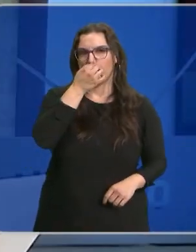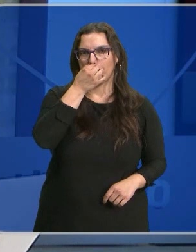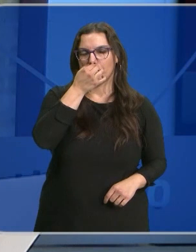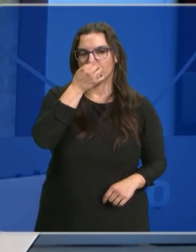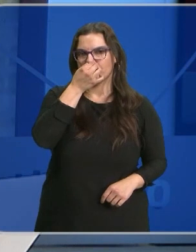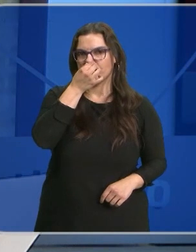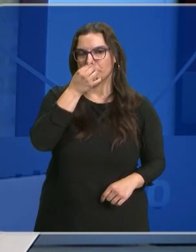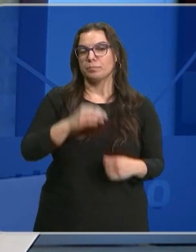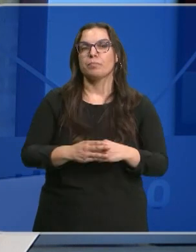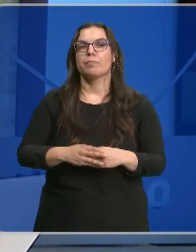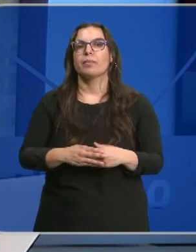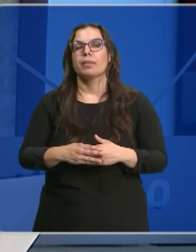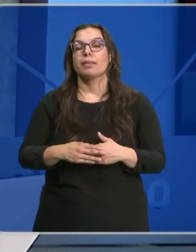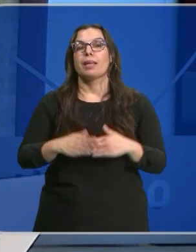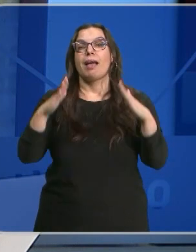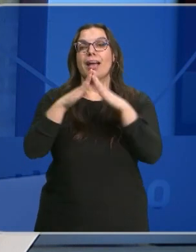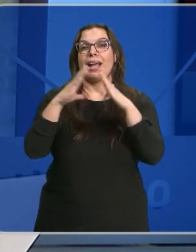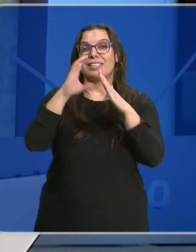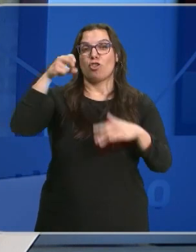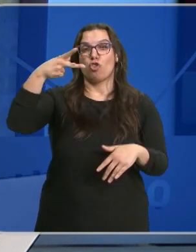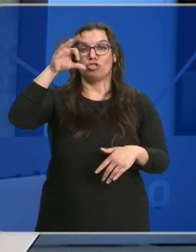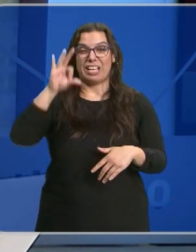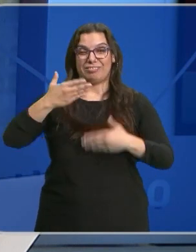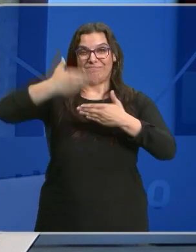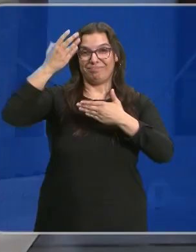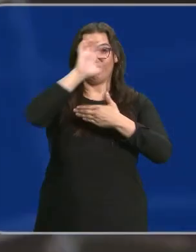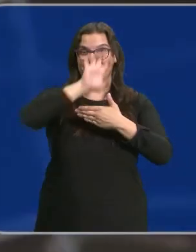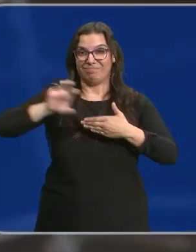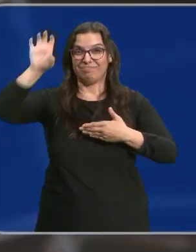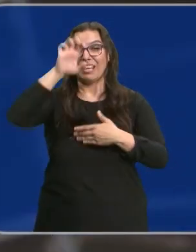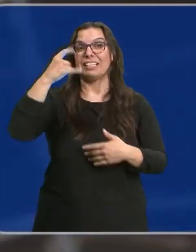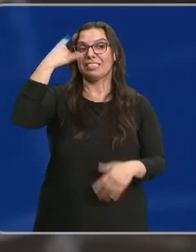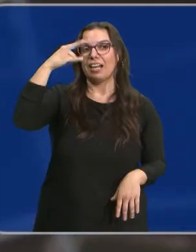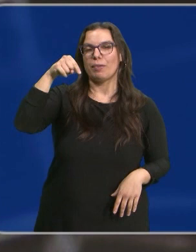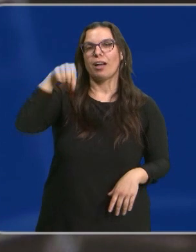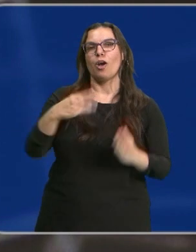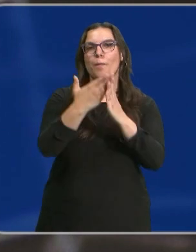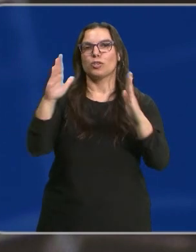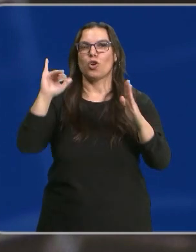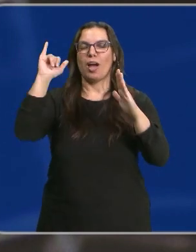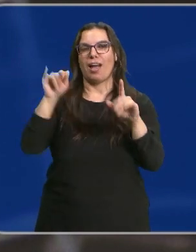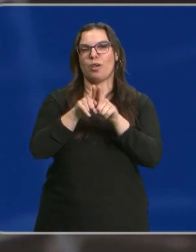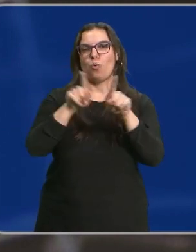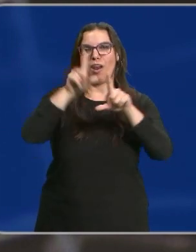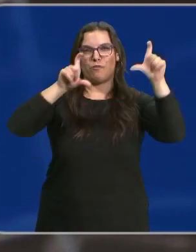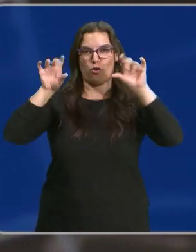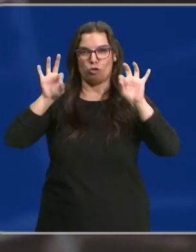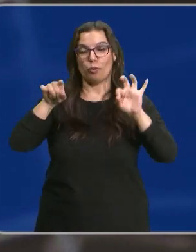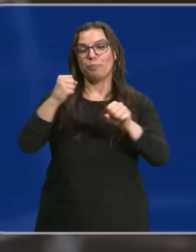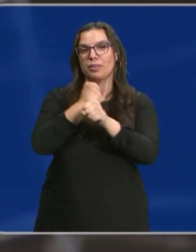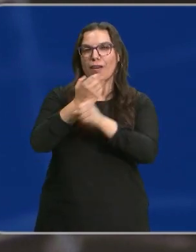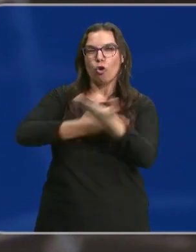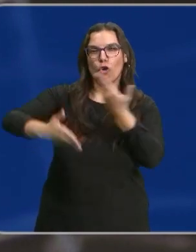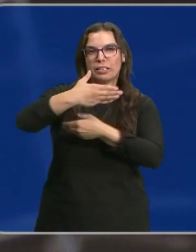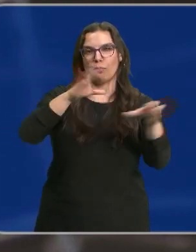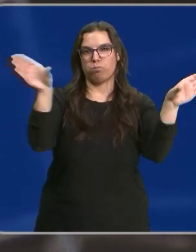La Casa de las Conchas en Salamanca acoge estos días una exposición con la firma del Colectivo Fotográfico de Leganés un trabajo